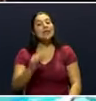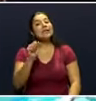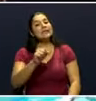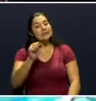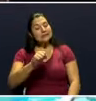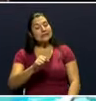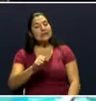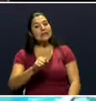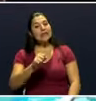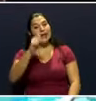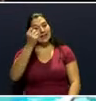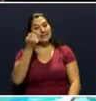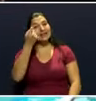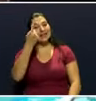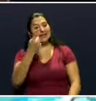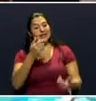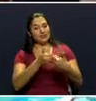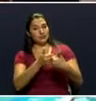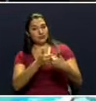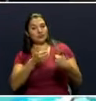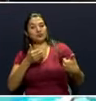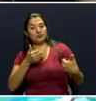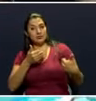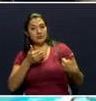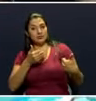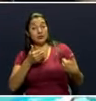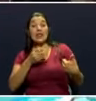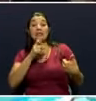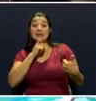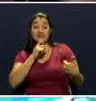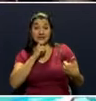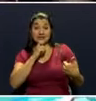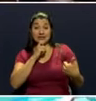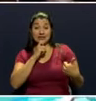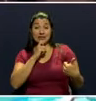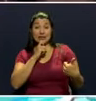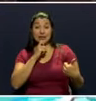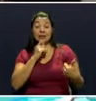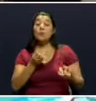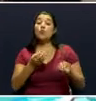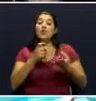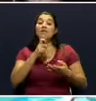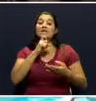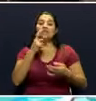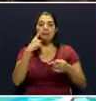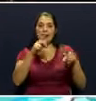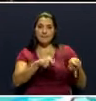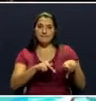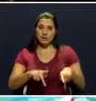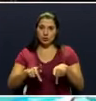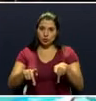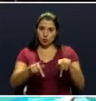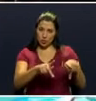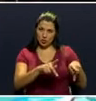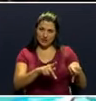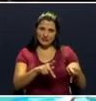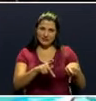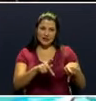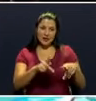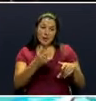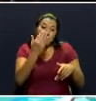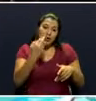incorporar este distanciamiento es difícil, se le ha hecho difícil a la gente,